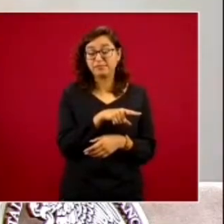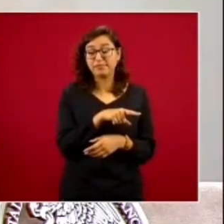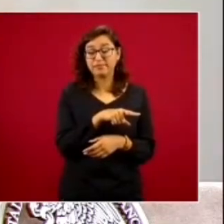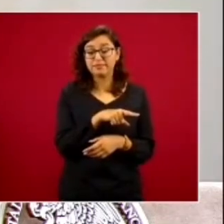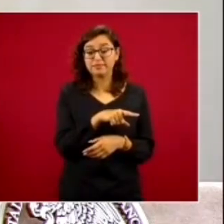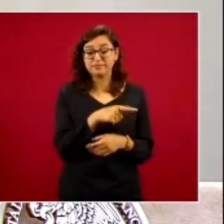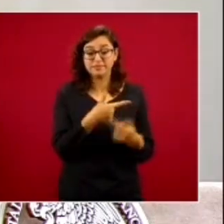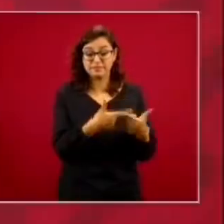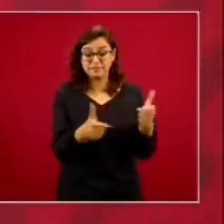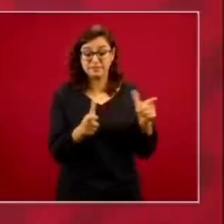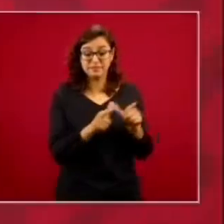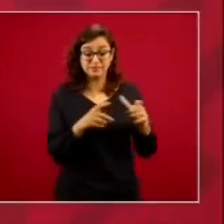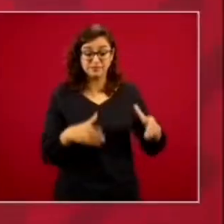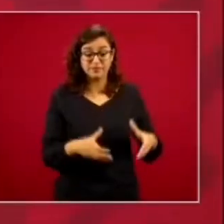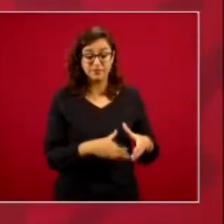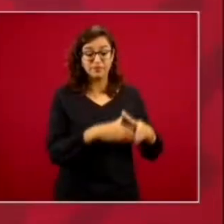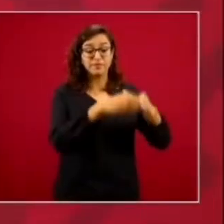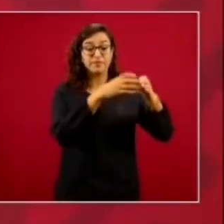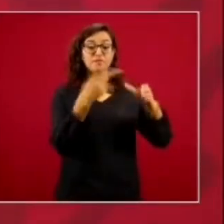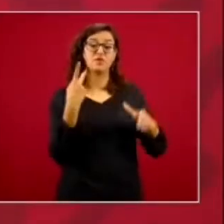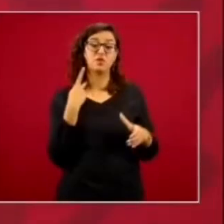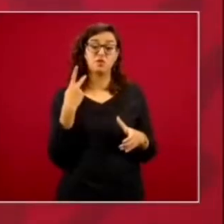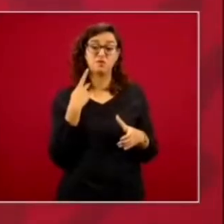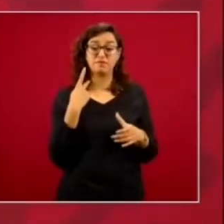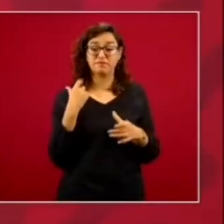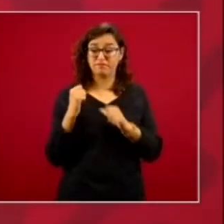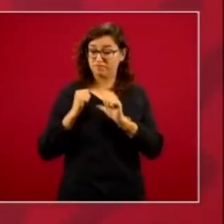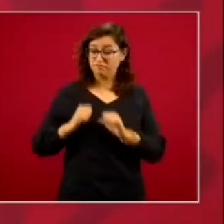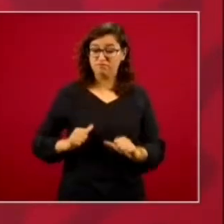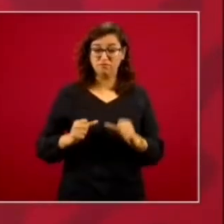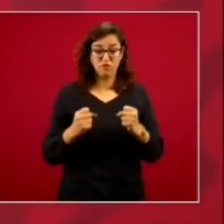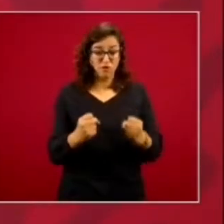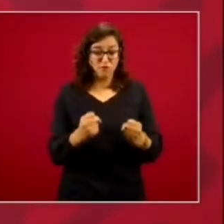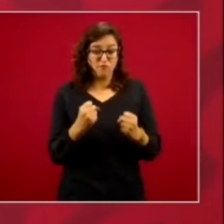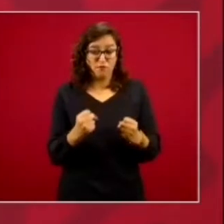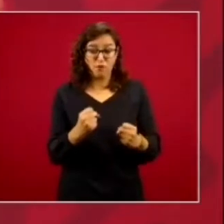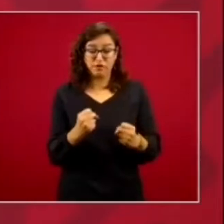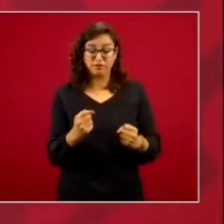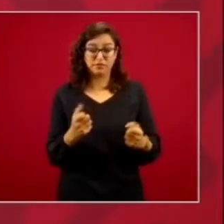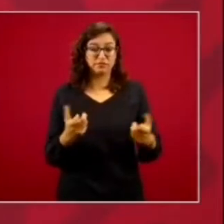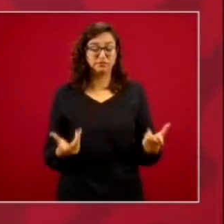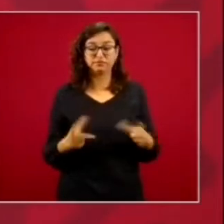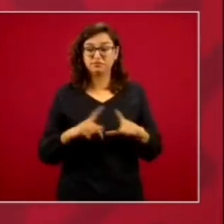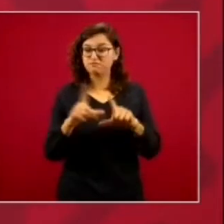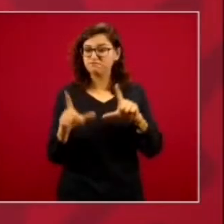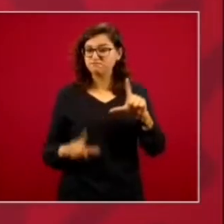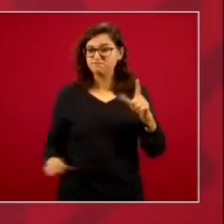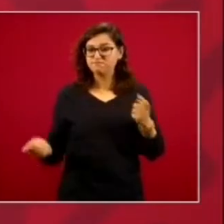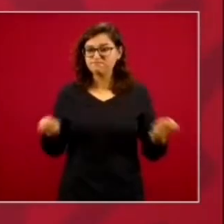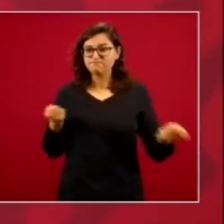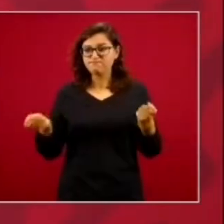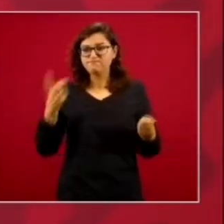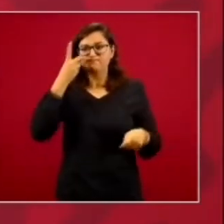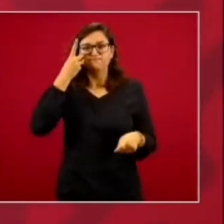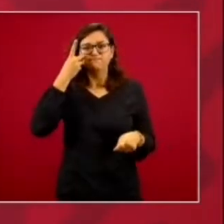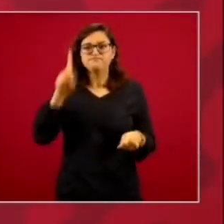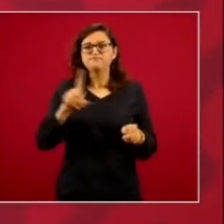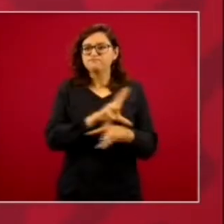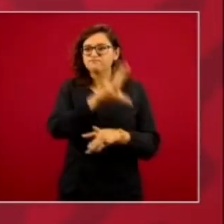en un grupo político poderosísimo. Ellos eran los dueños de México, los que